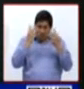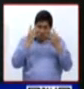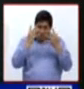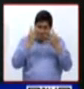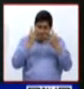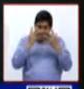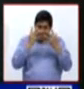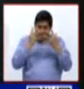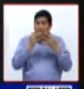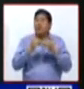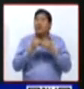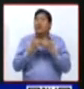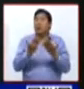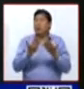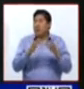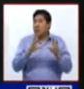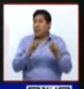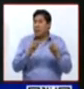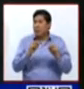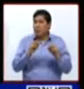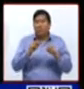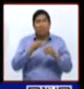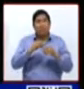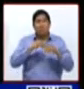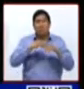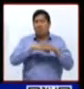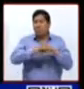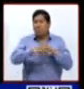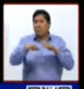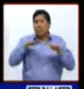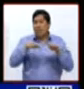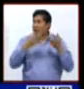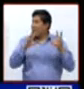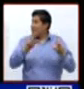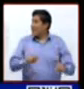el relieve, inclusive. Ya no lo vemos como un disco plano.